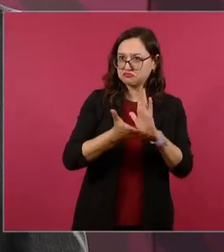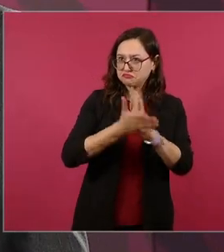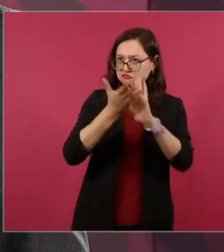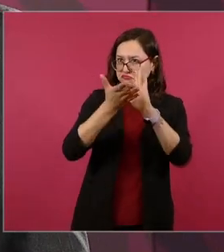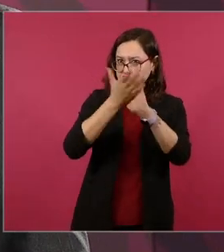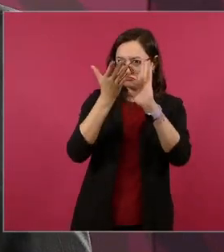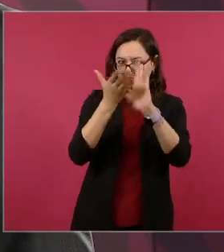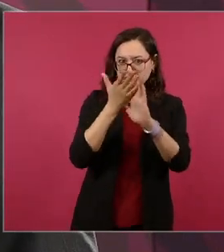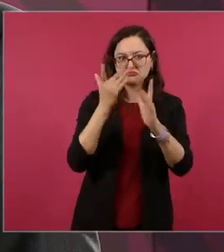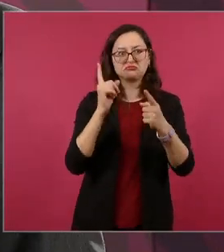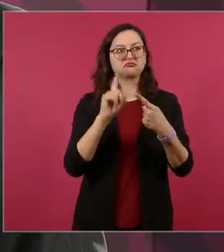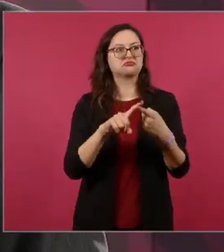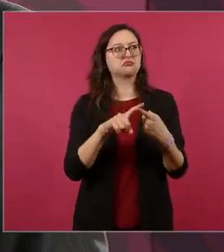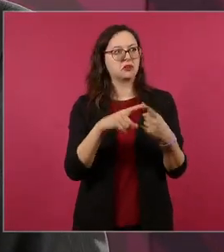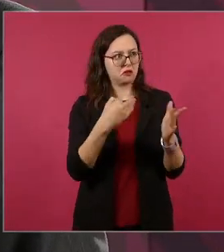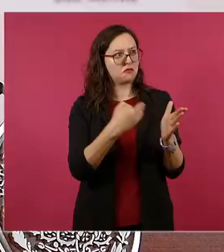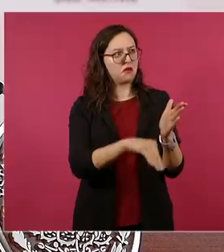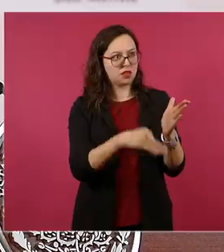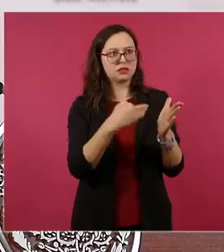obras que